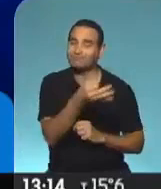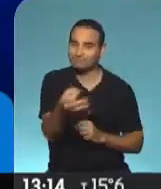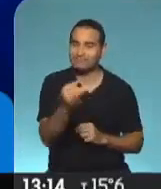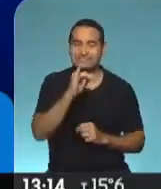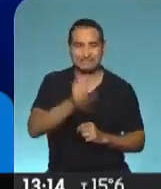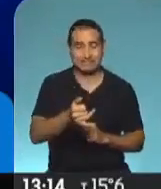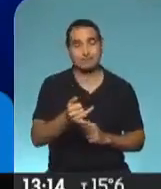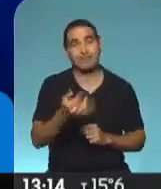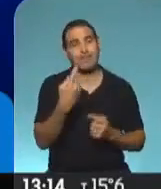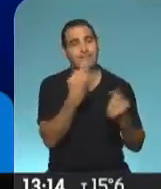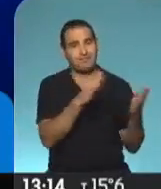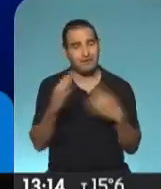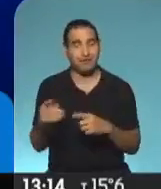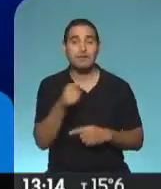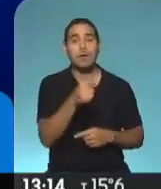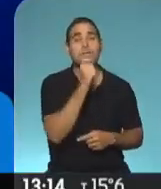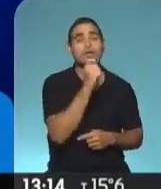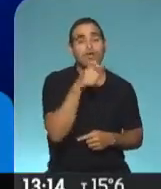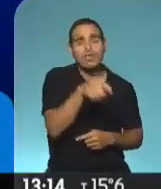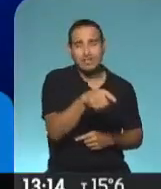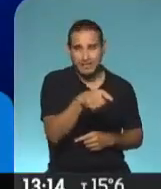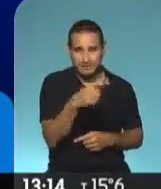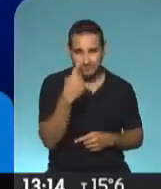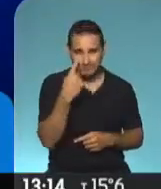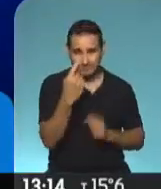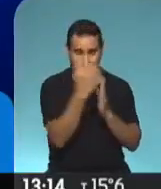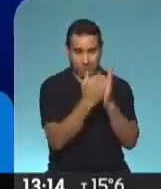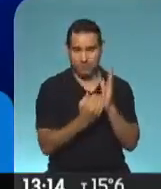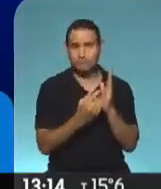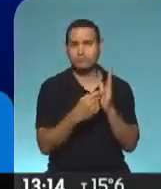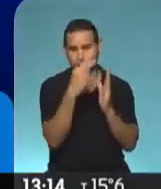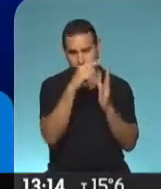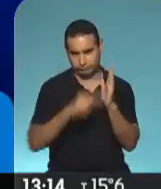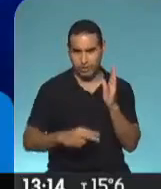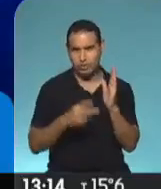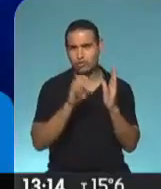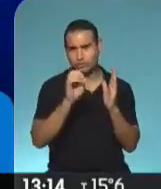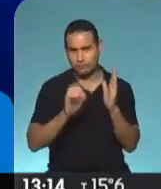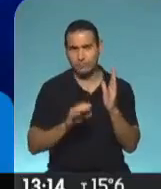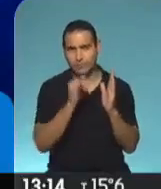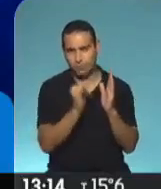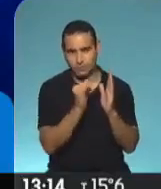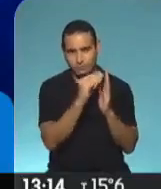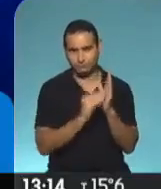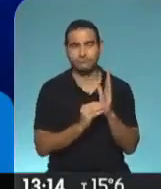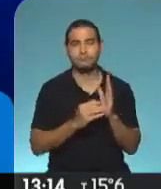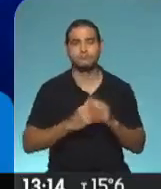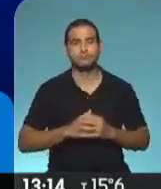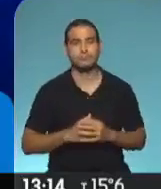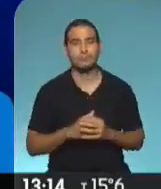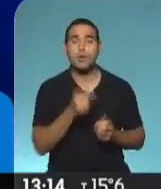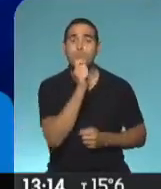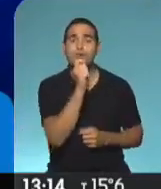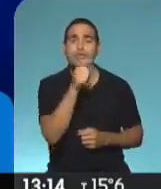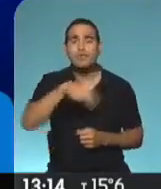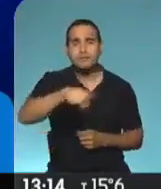porque claro, hay que diferenciar entre los periodistas que veíamos en las fichas. Si querés ahora te leo un par de los comentarios que hacían en las fichas. En los periodistas